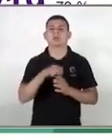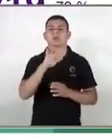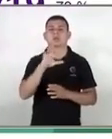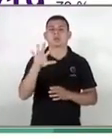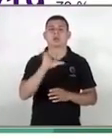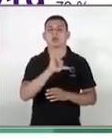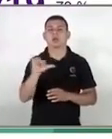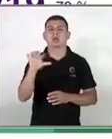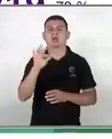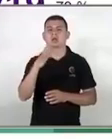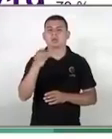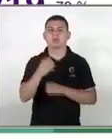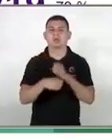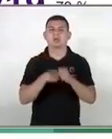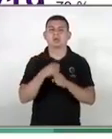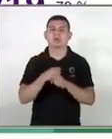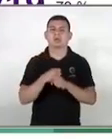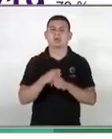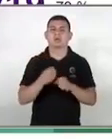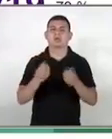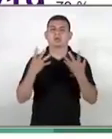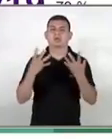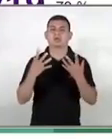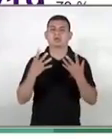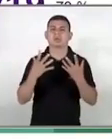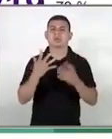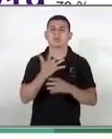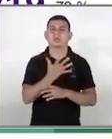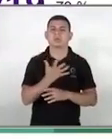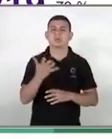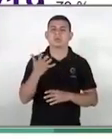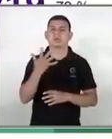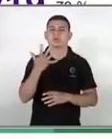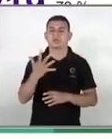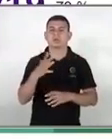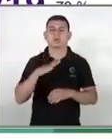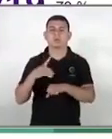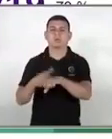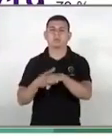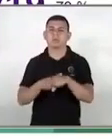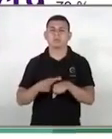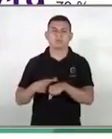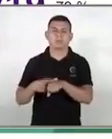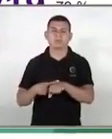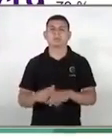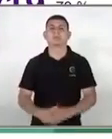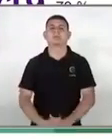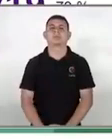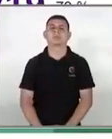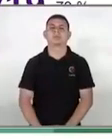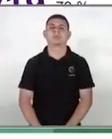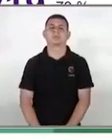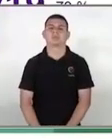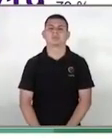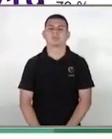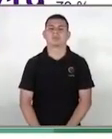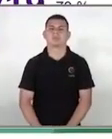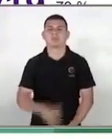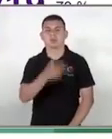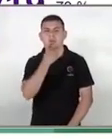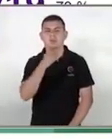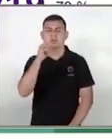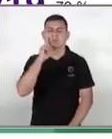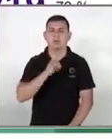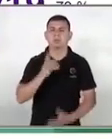45 a 49 años con un total de 505 casos. De acuerdo al sexo de las